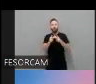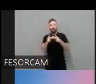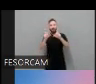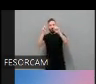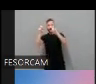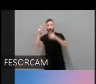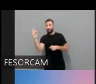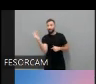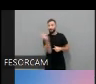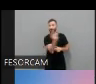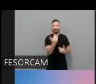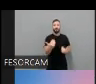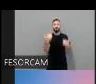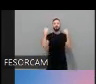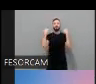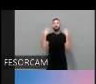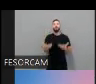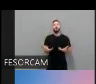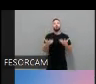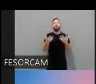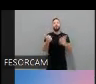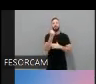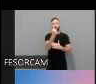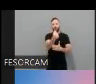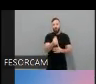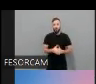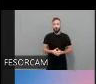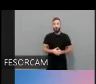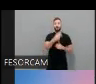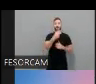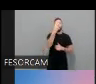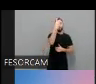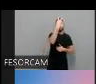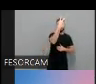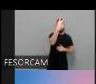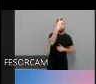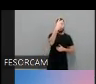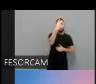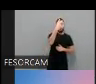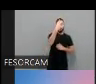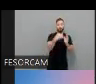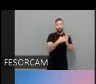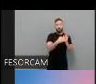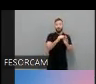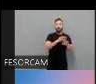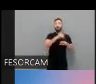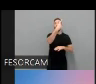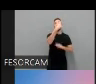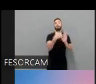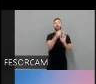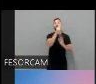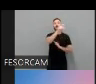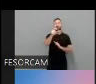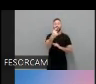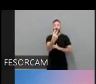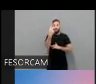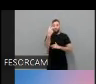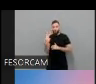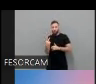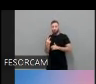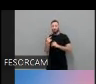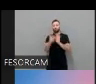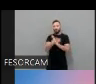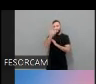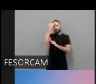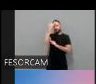proporcionarlas. Hemos visto que 2 de cada 1000 personas que nacen son personas con parálisis cerebral y que tienen gran riesgo de